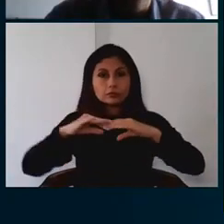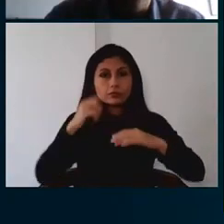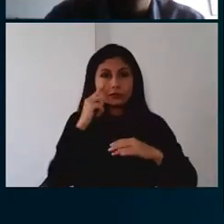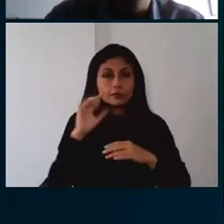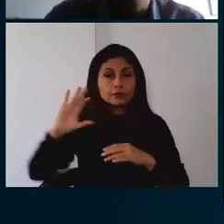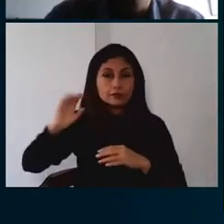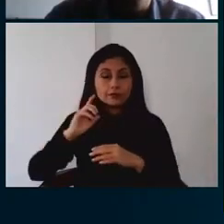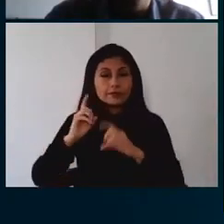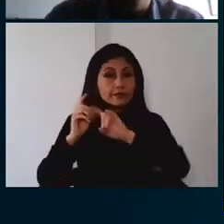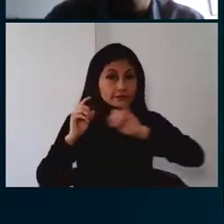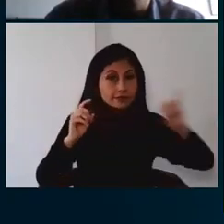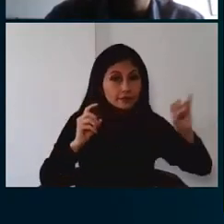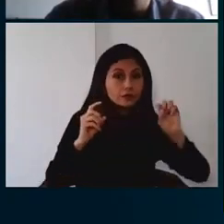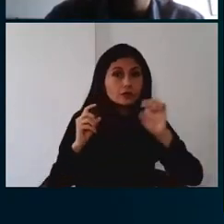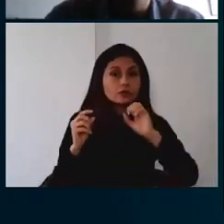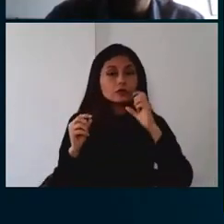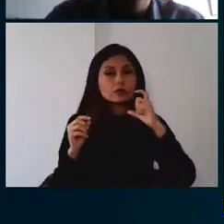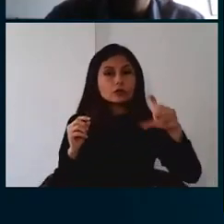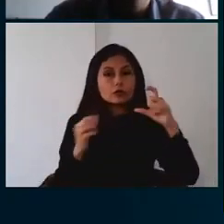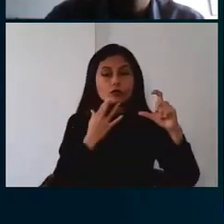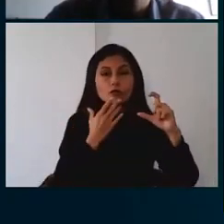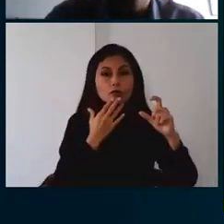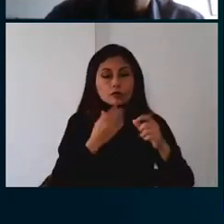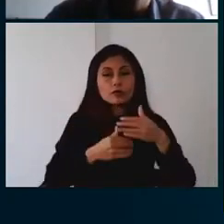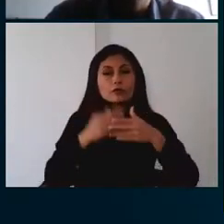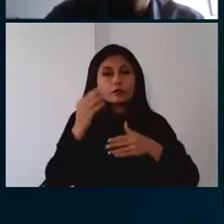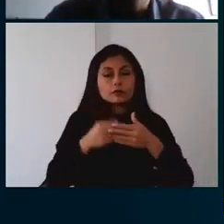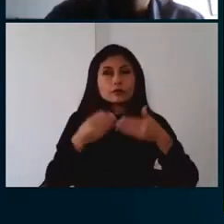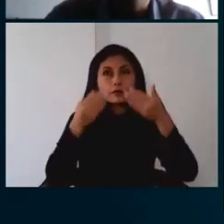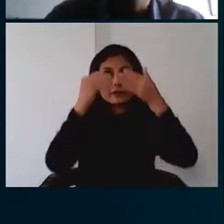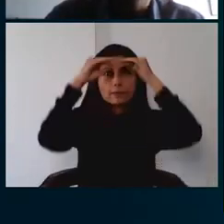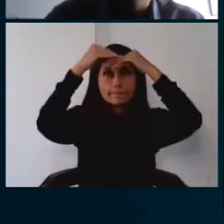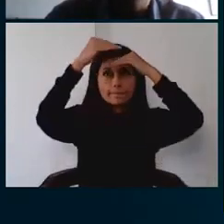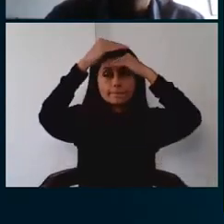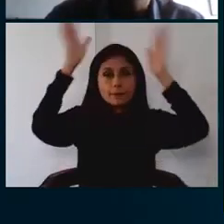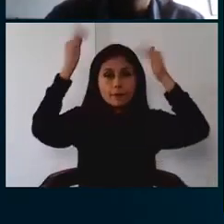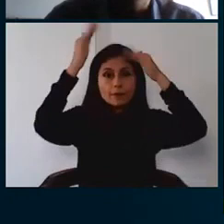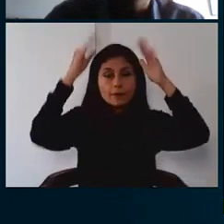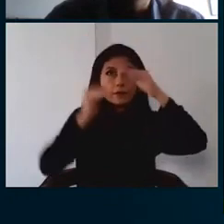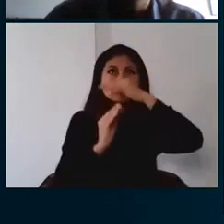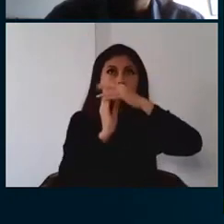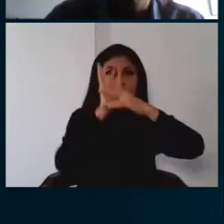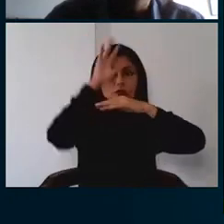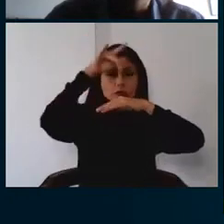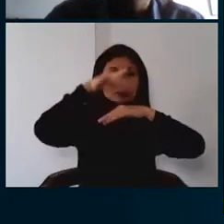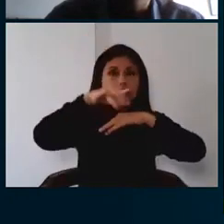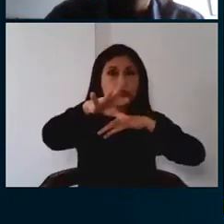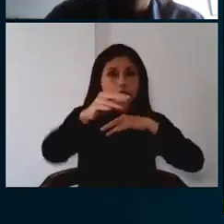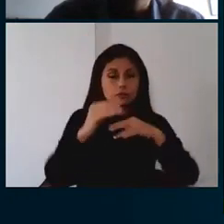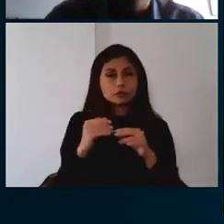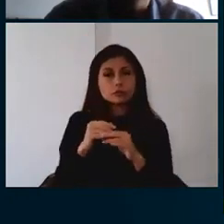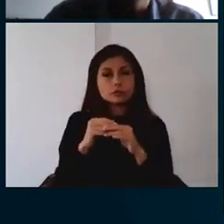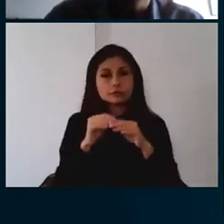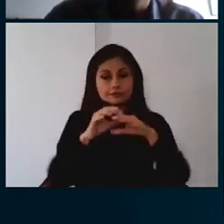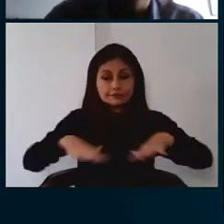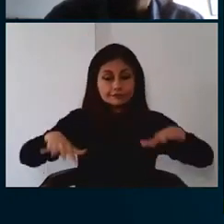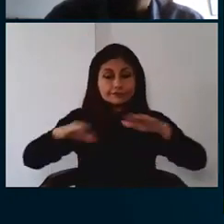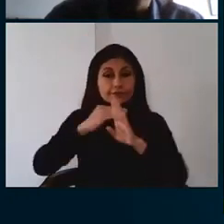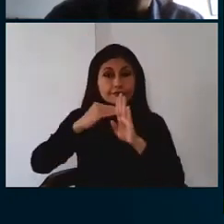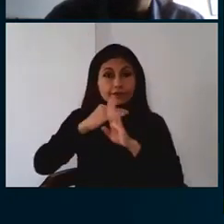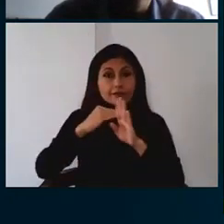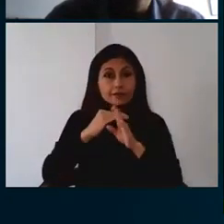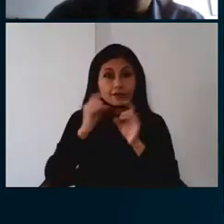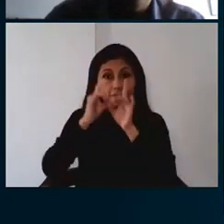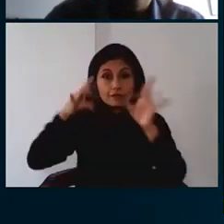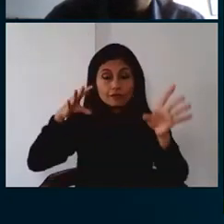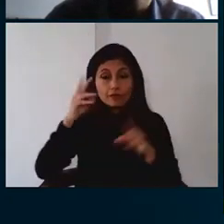donde inicia el flujo por el canal de coagulación. A esta zona media, que está representada por este flechita verde, es esta sección